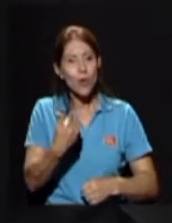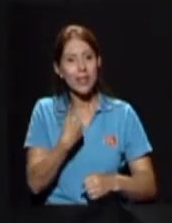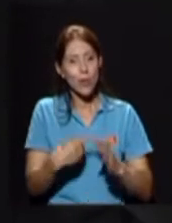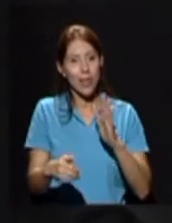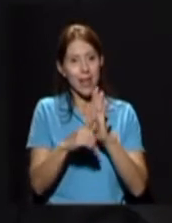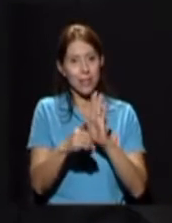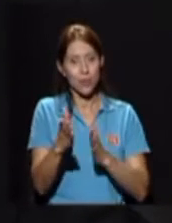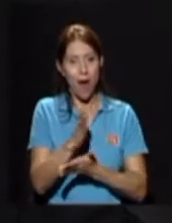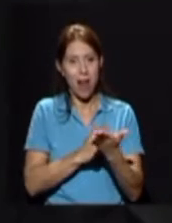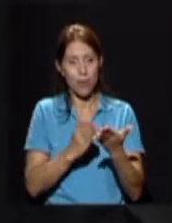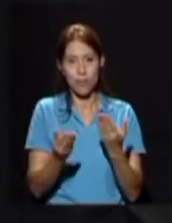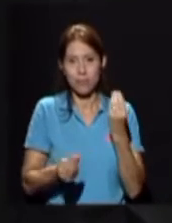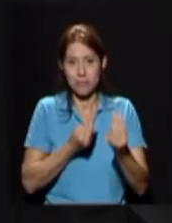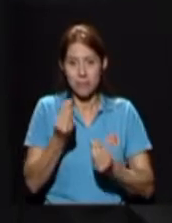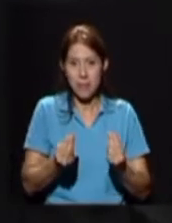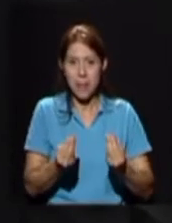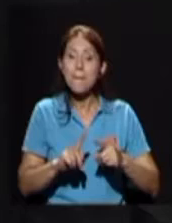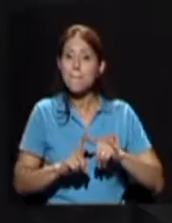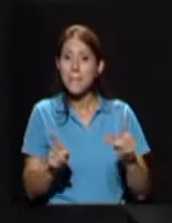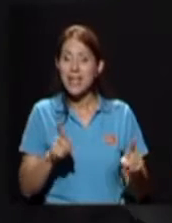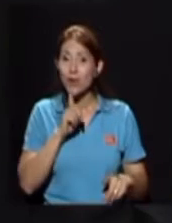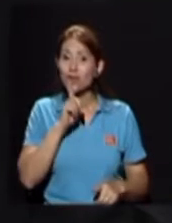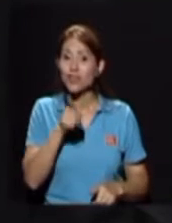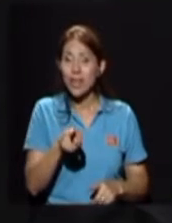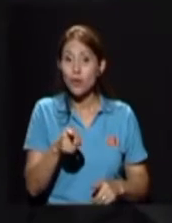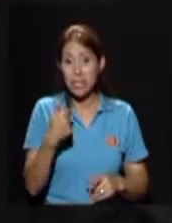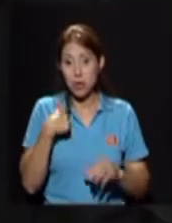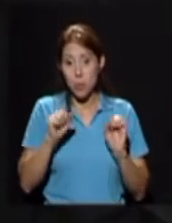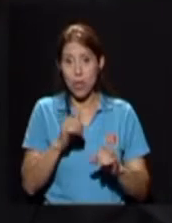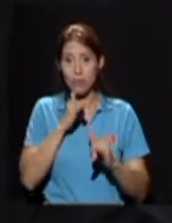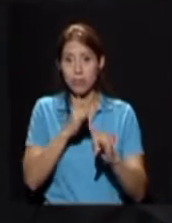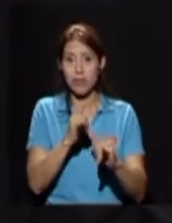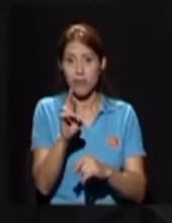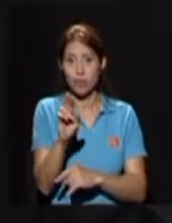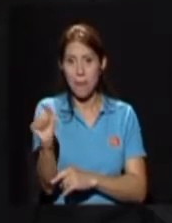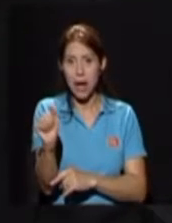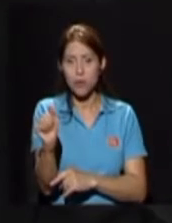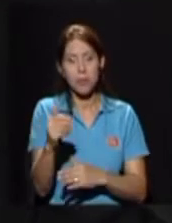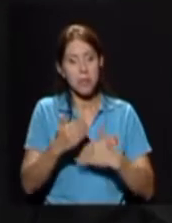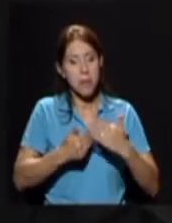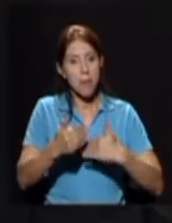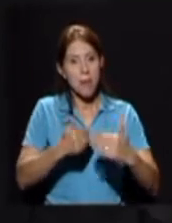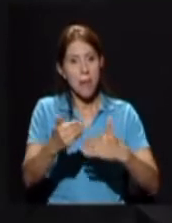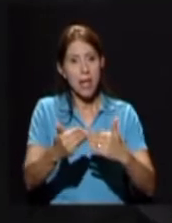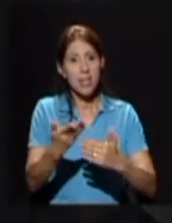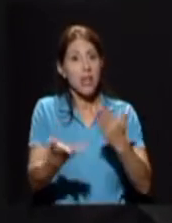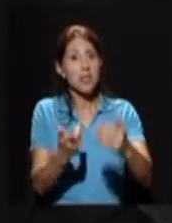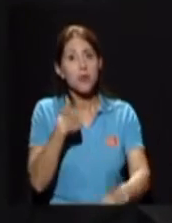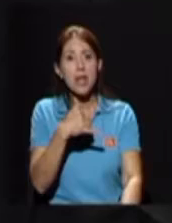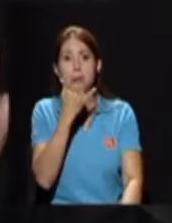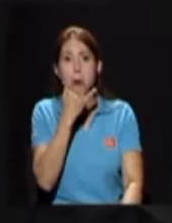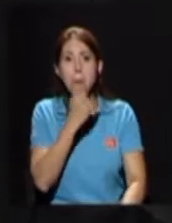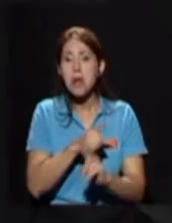Estado. Pero más allá de eso, lo cierto es que aunque me equivoque y en realidad no haya ninguna vulneración a mis derechos, no pasa nada,